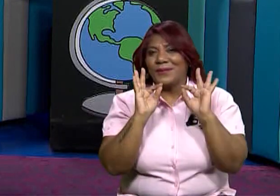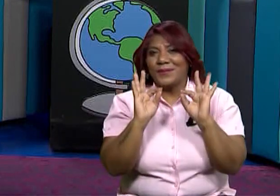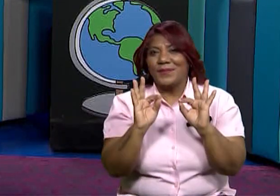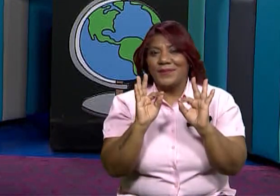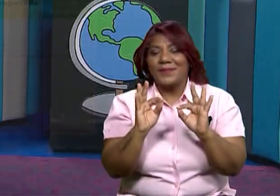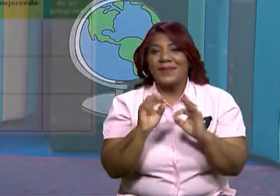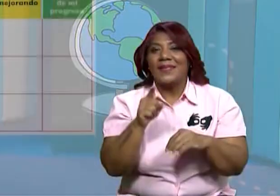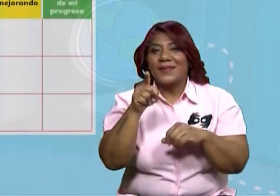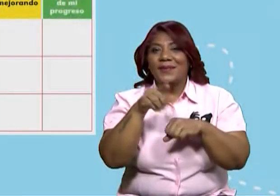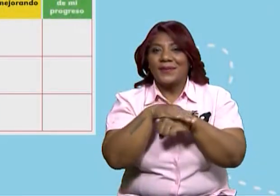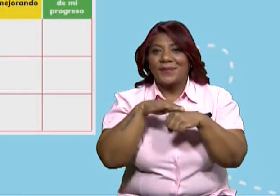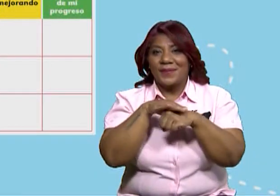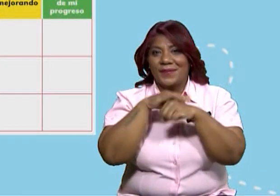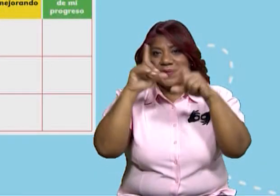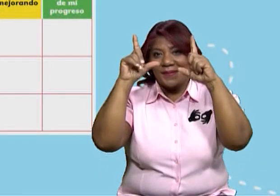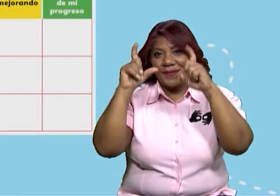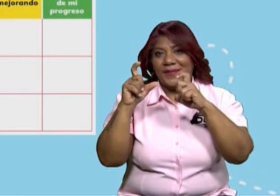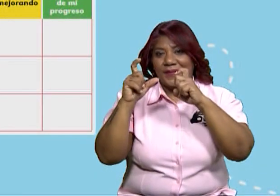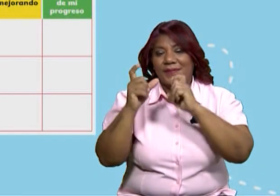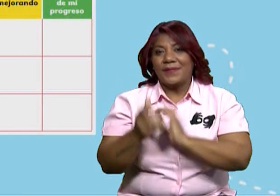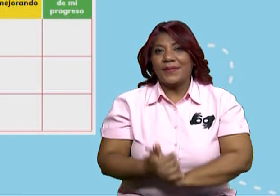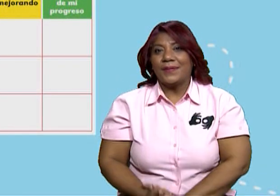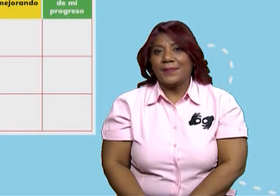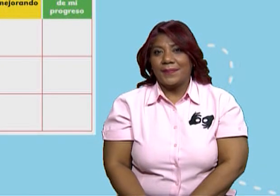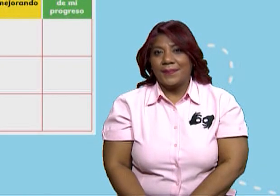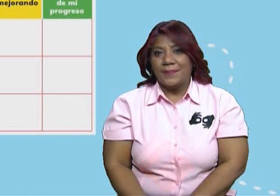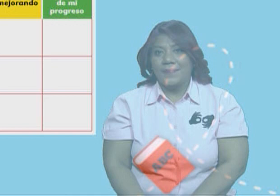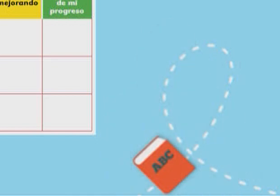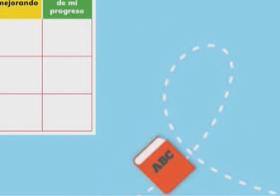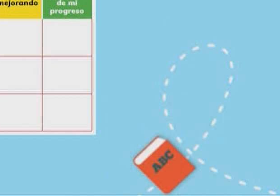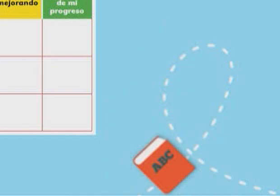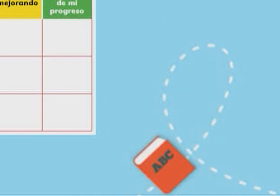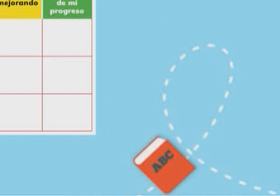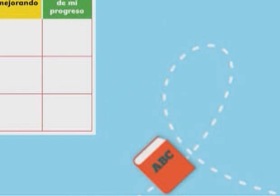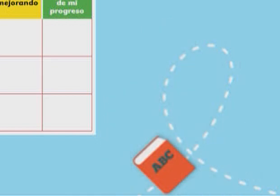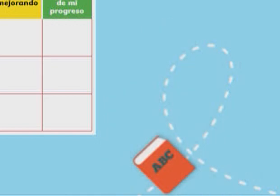En casa le vas a tomar captura de pantalla para que puedas llenar este